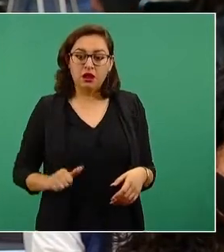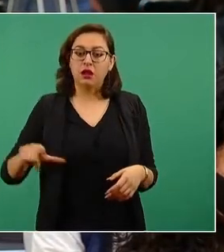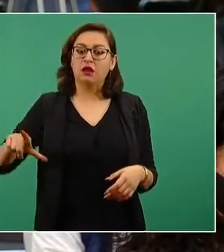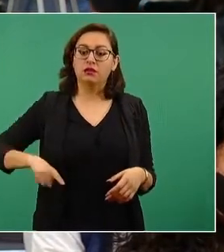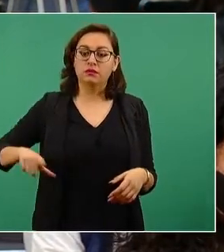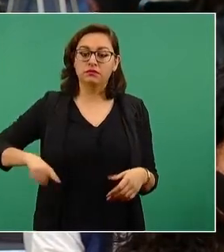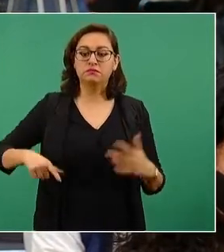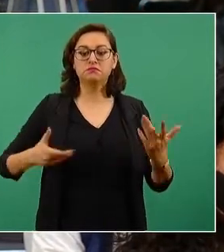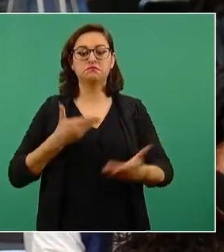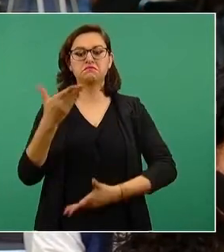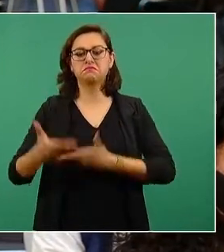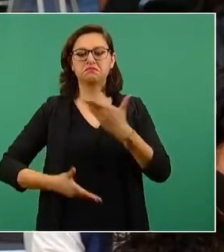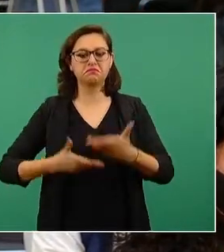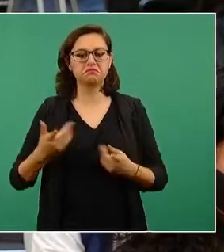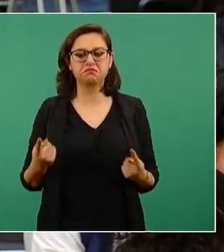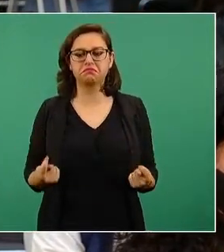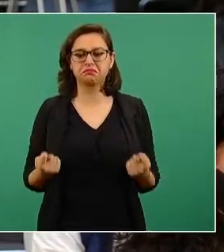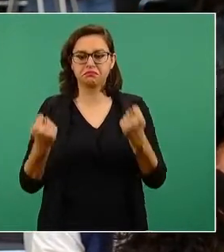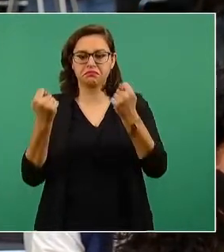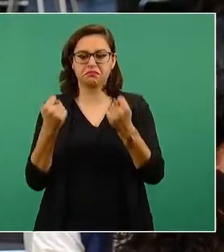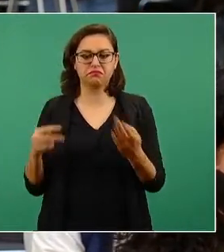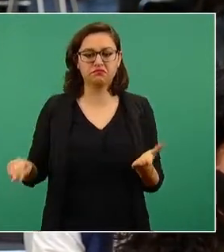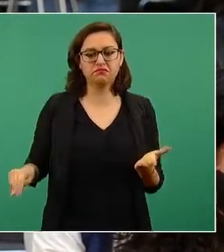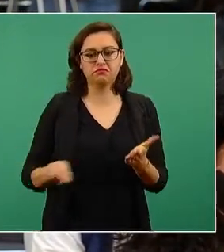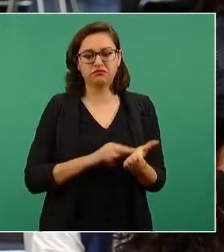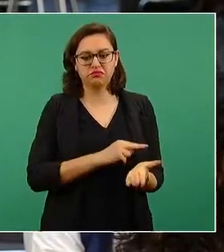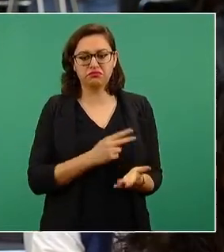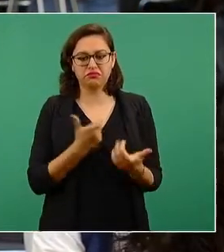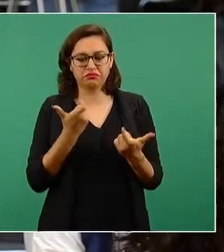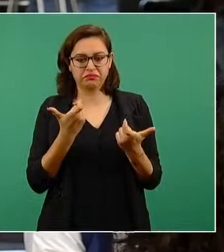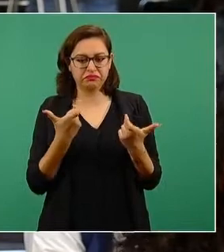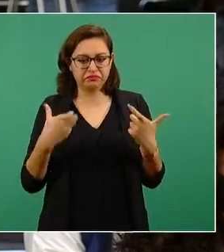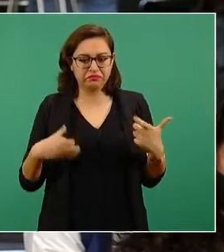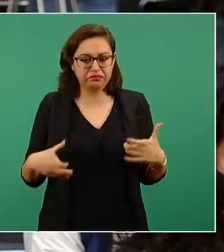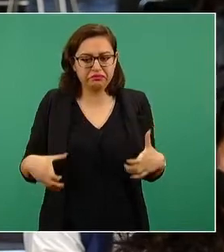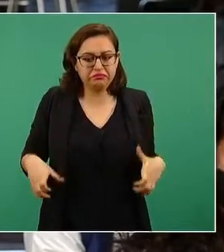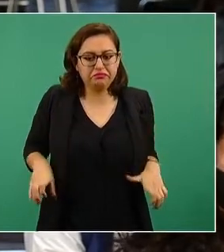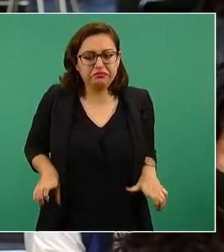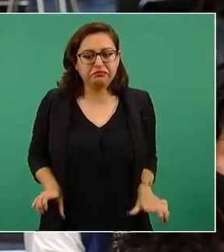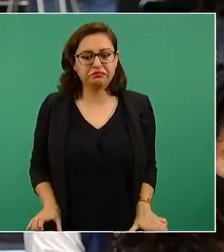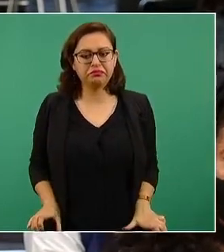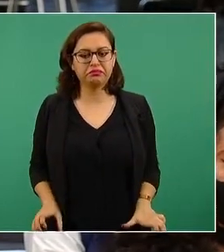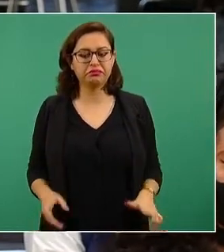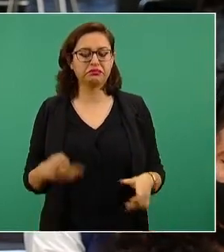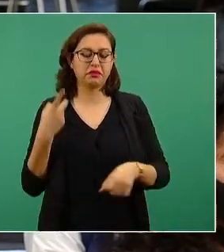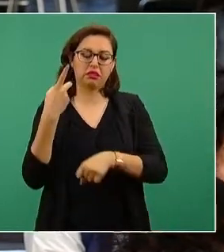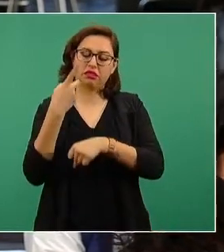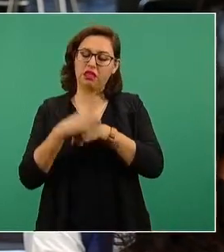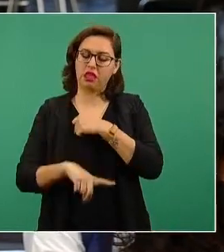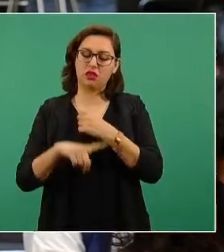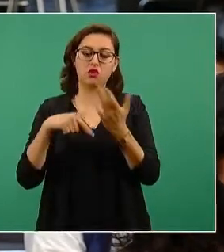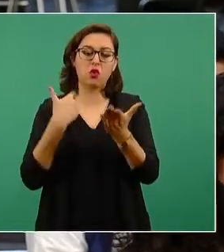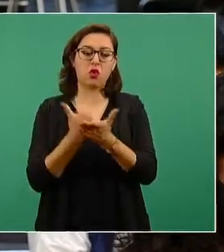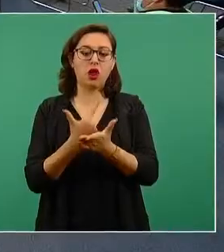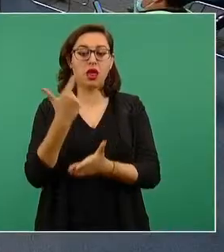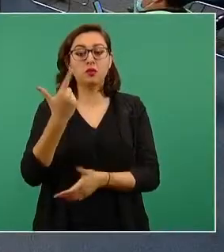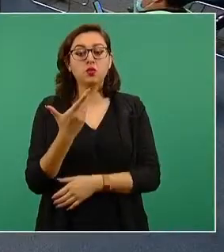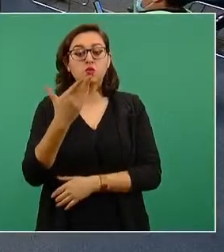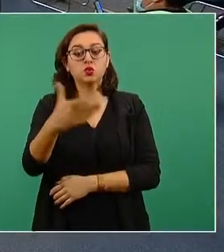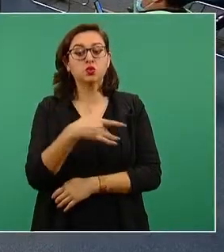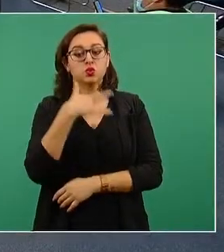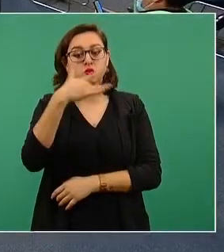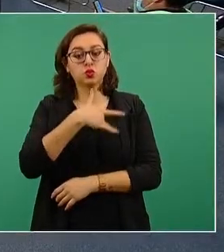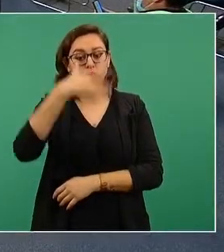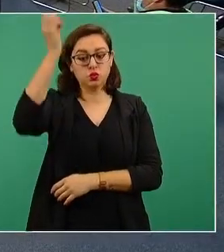públicos que con una firma desfalcan sus municipios o localidades, pues generando daños irreparables. ¿Qué opina de este caso